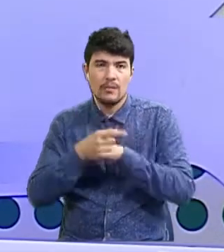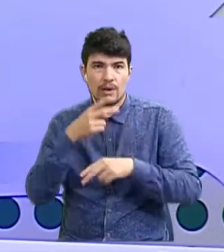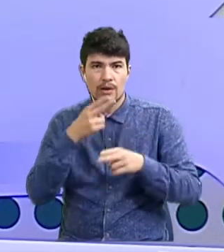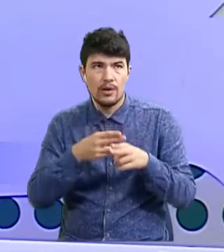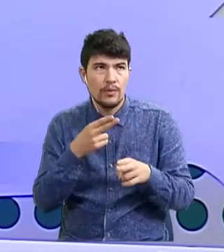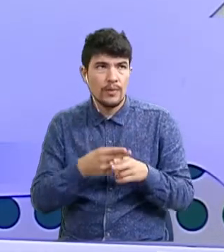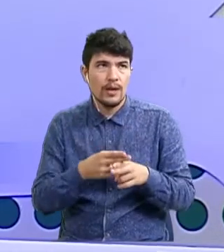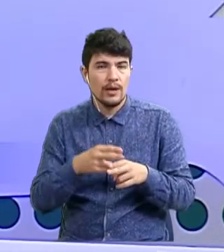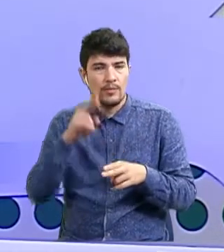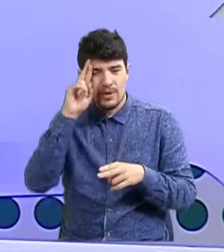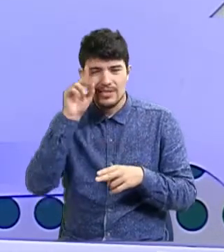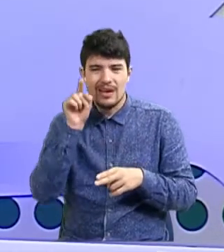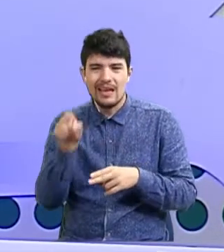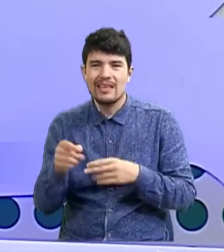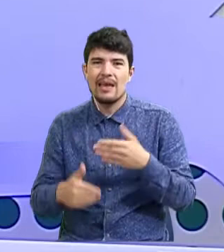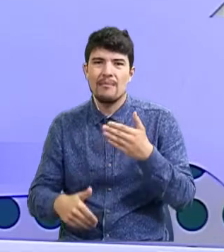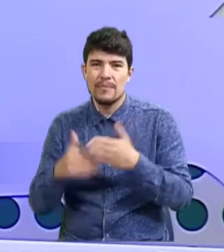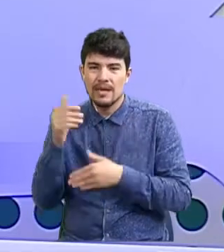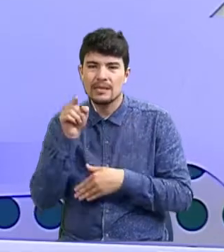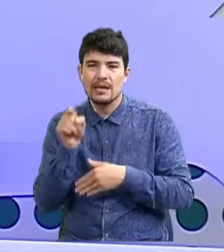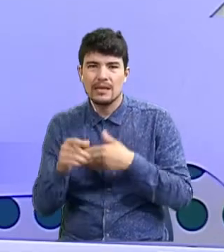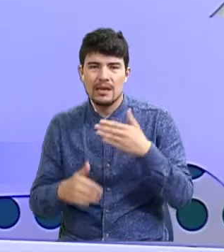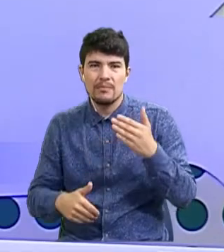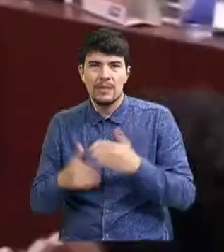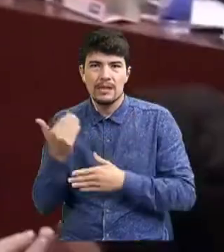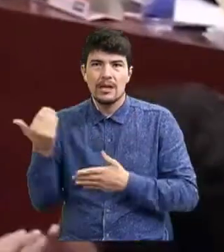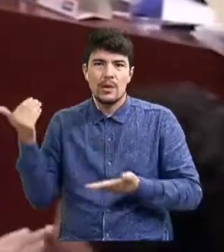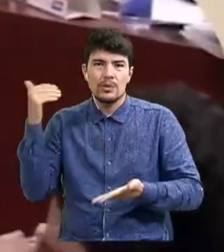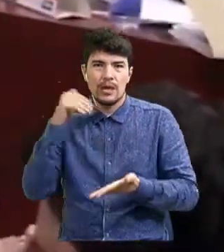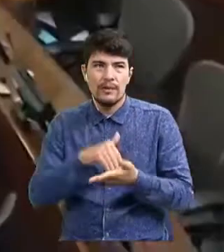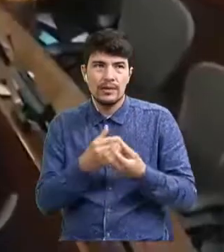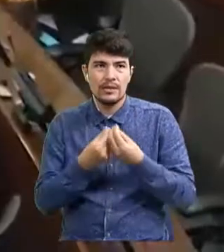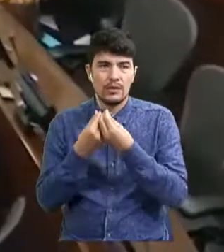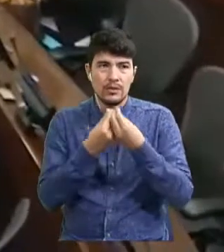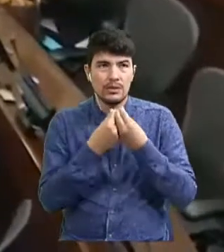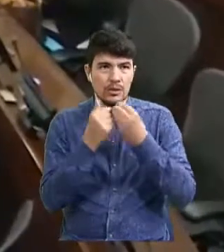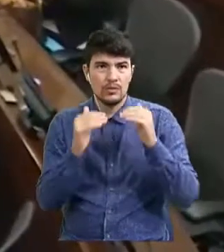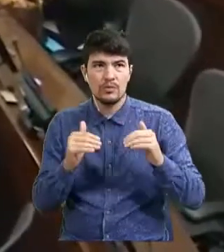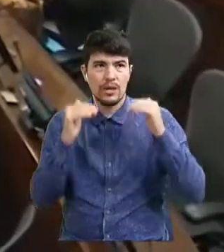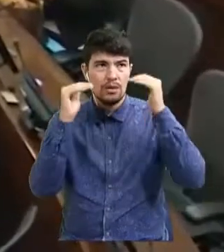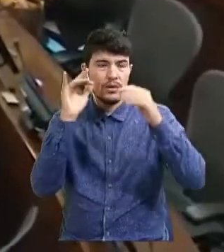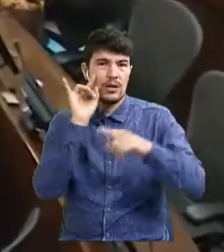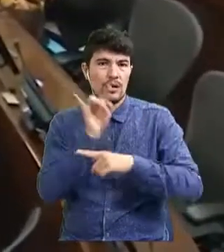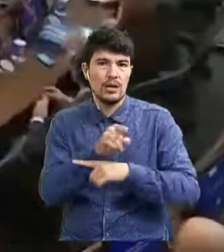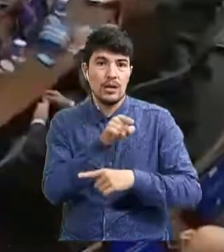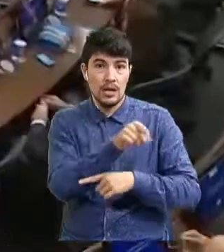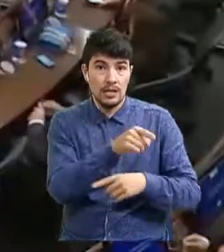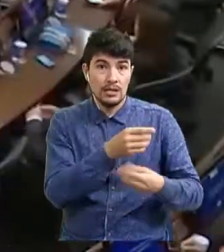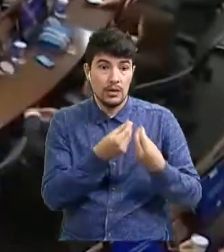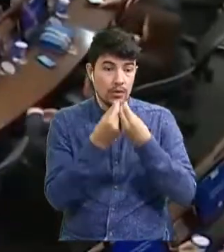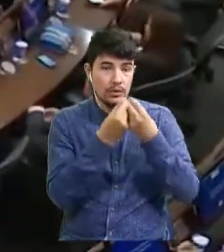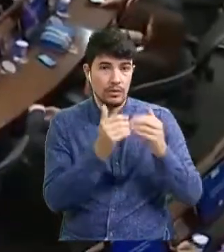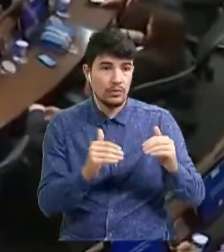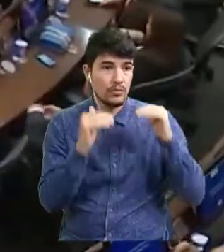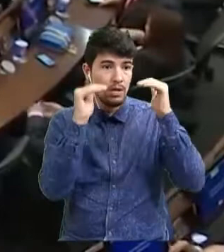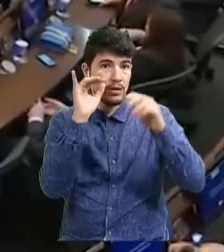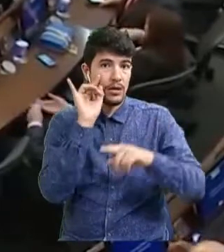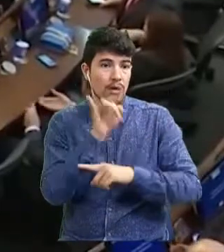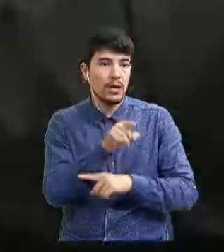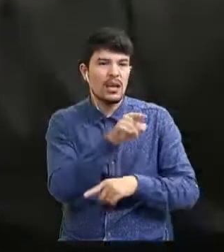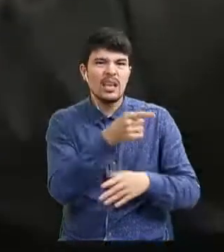es donde empieza a volver nuevamente al Consejo Superior de la Judicatura, y el Consejo Superior de la Judicatura lo que hizo